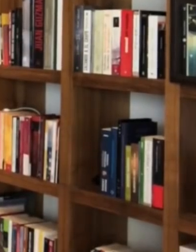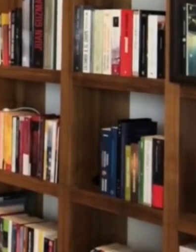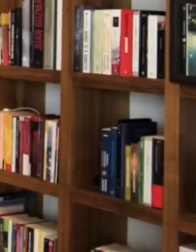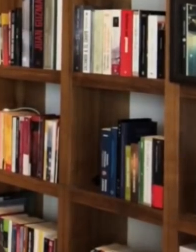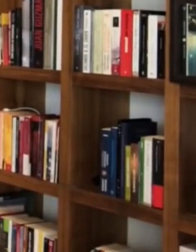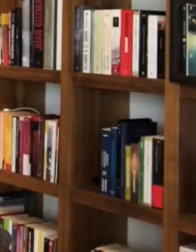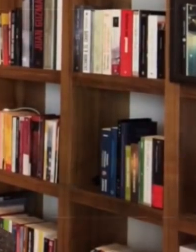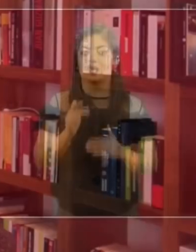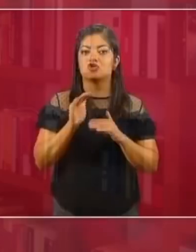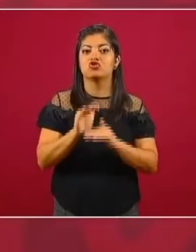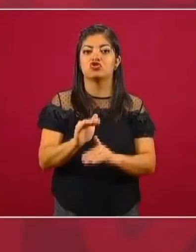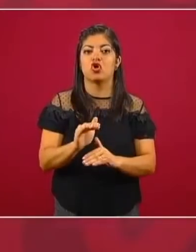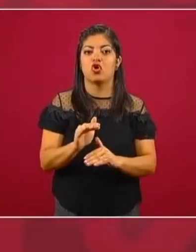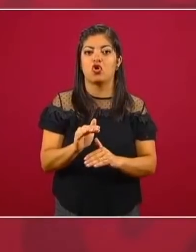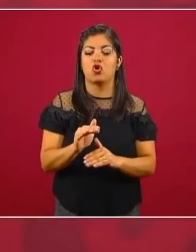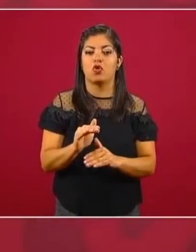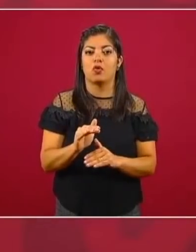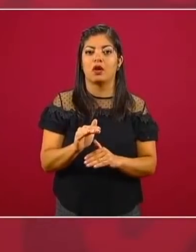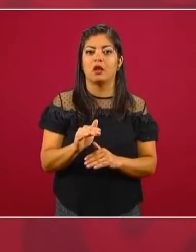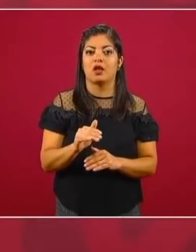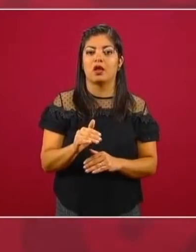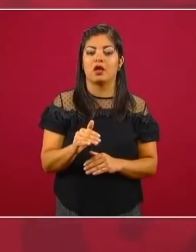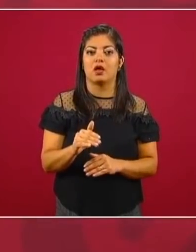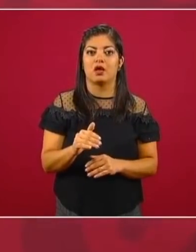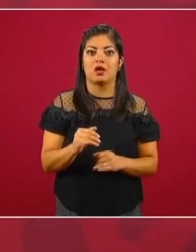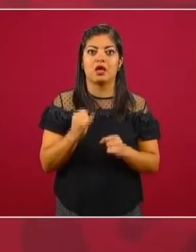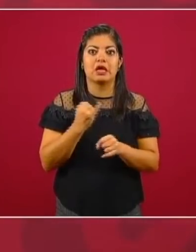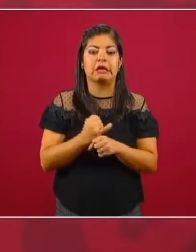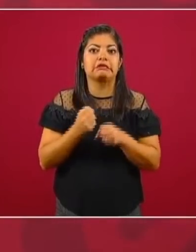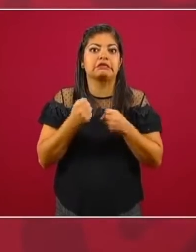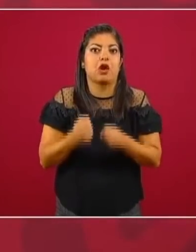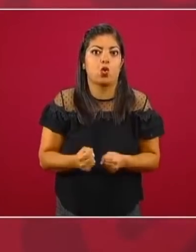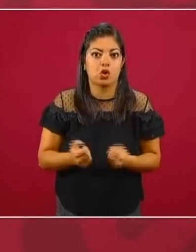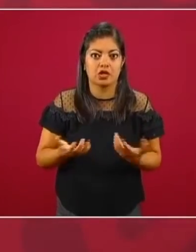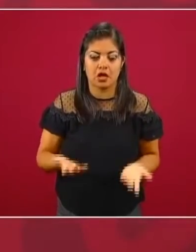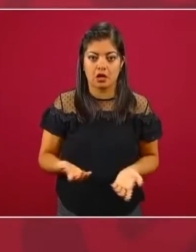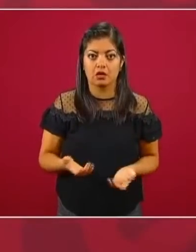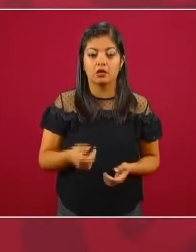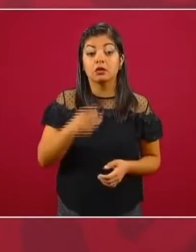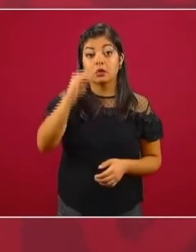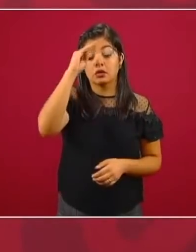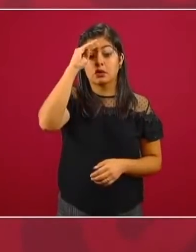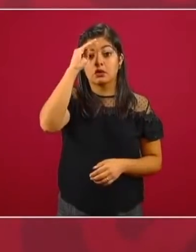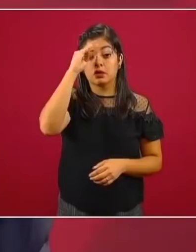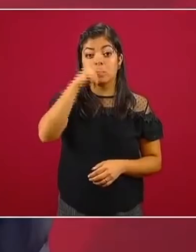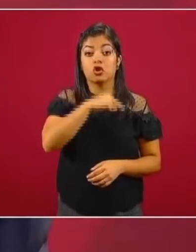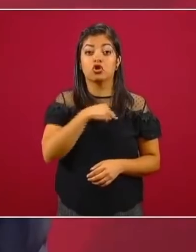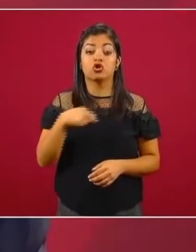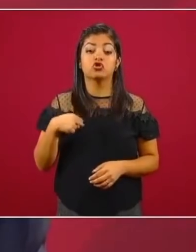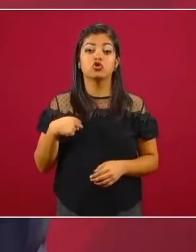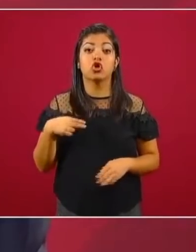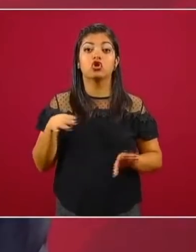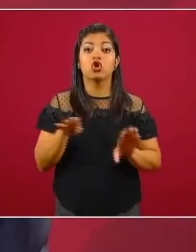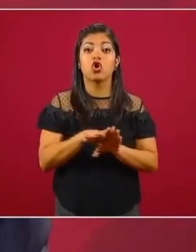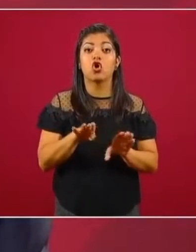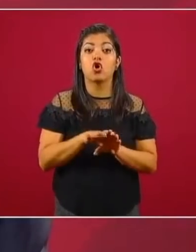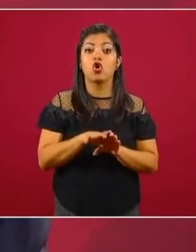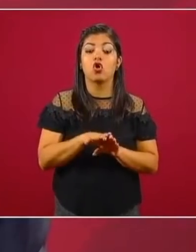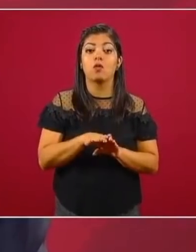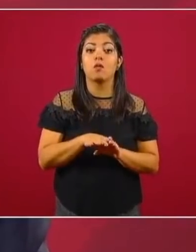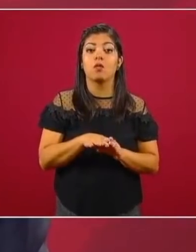claramente perceptible una línea de contención en cuanto a homicidios dolosos claramente